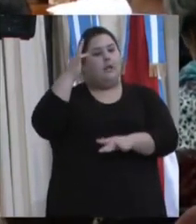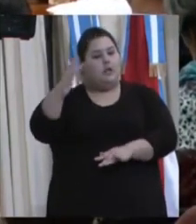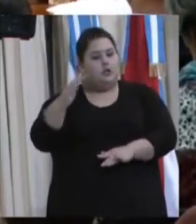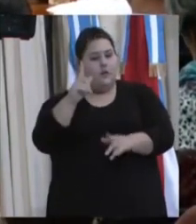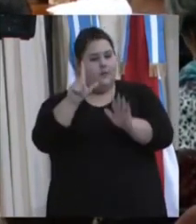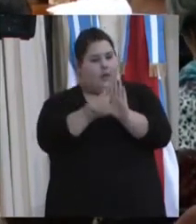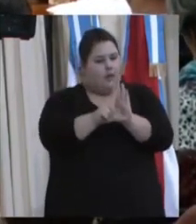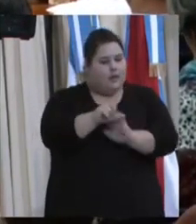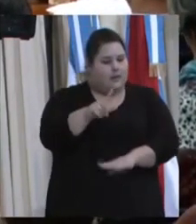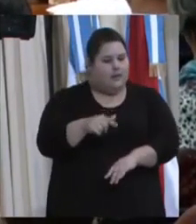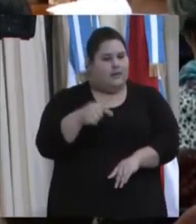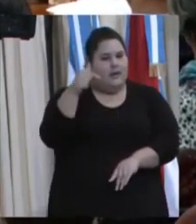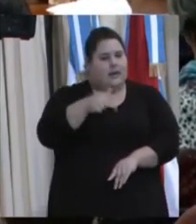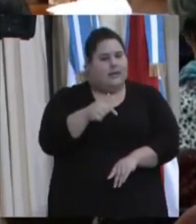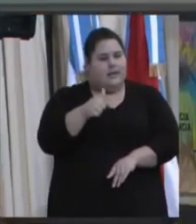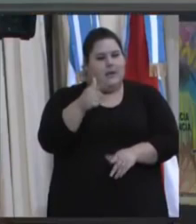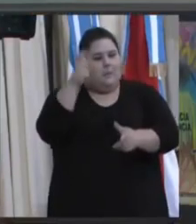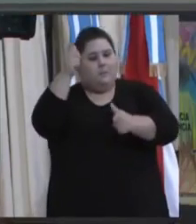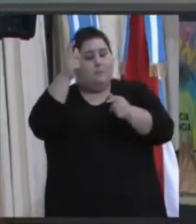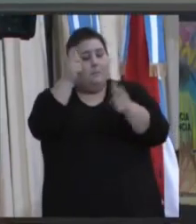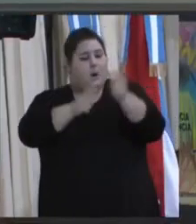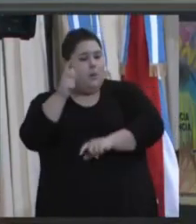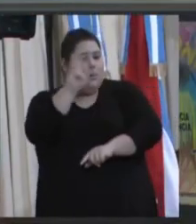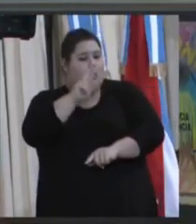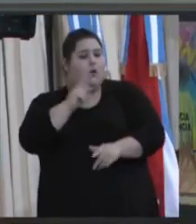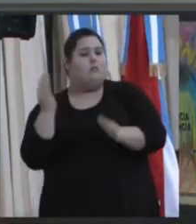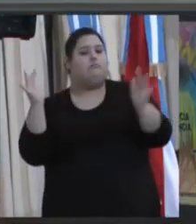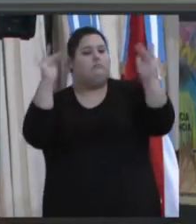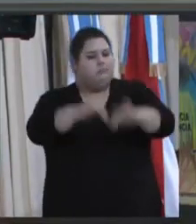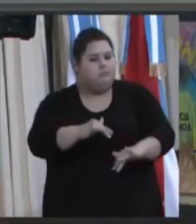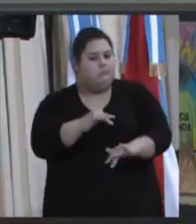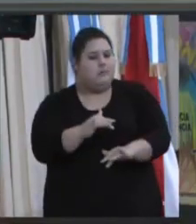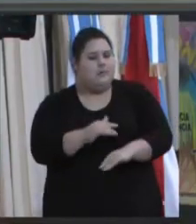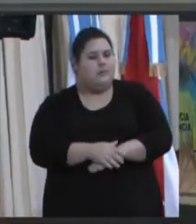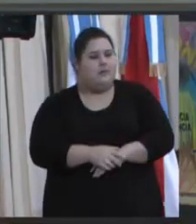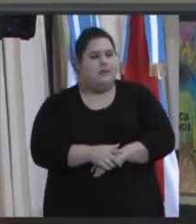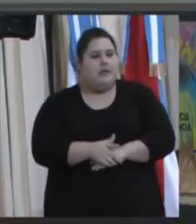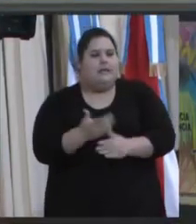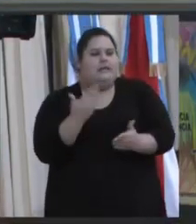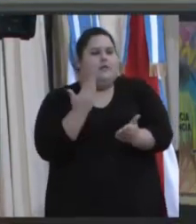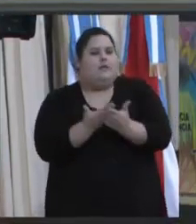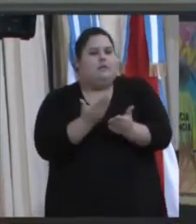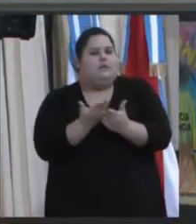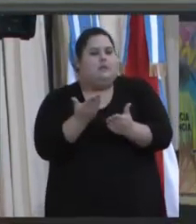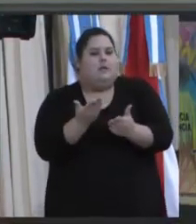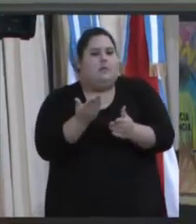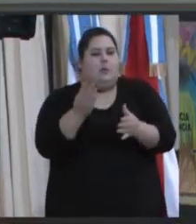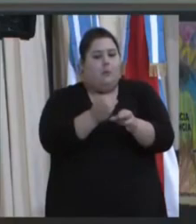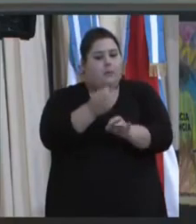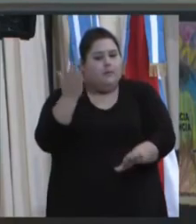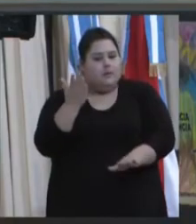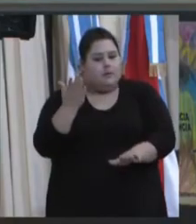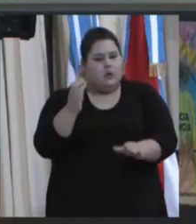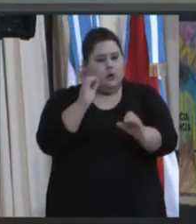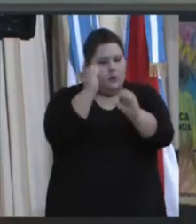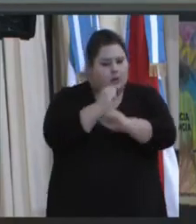mujeres en Argentina en ese momento, porque no ofrece profesiones liberales, es decir, ingeniería, medicina o